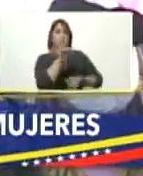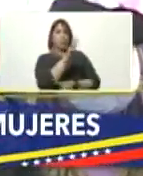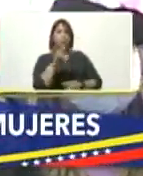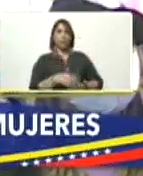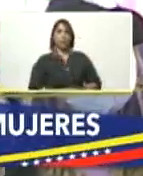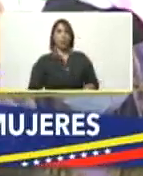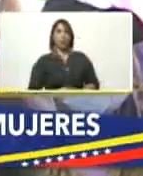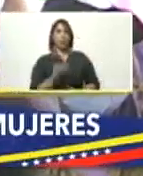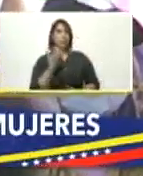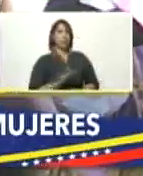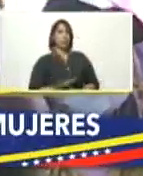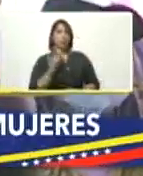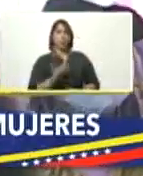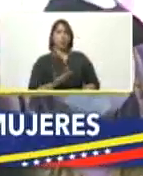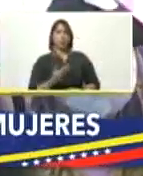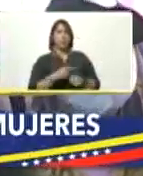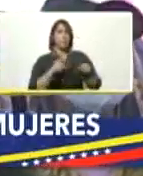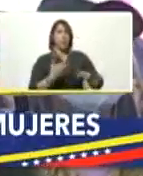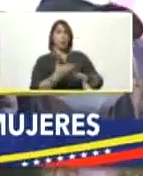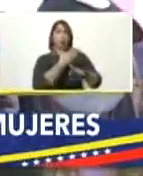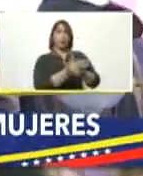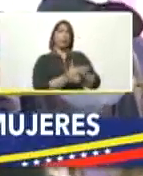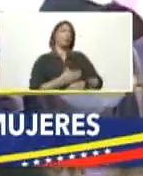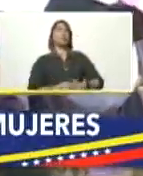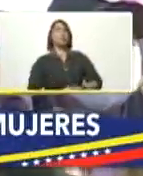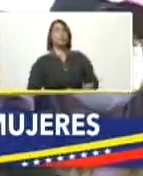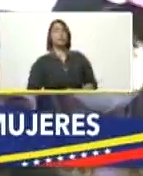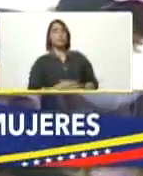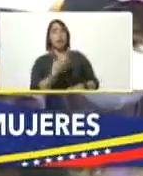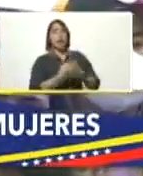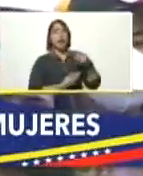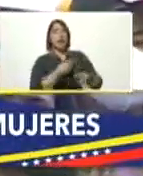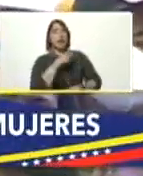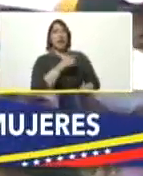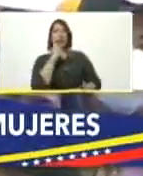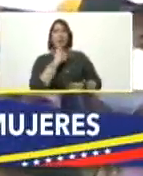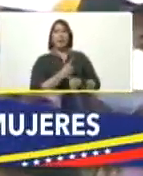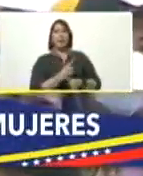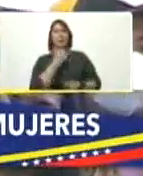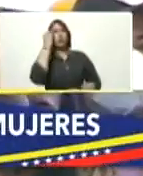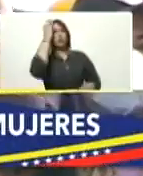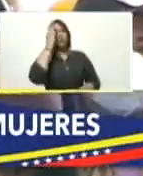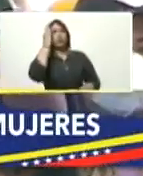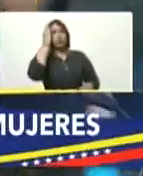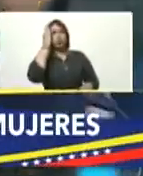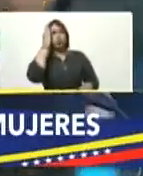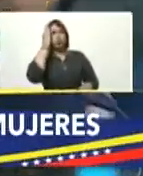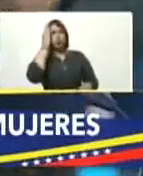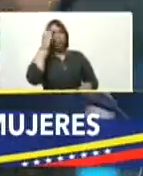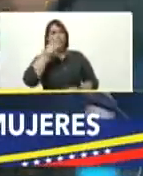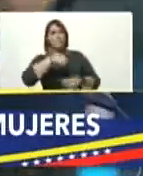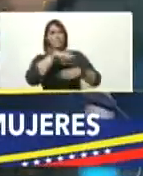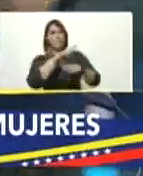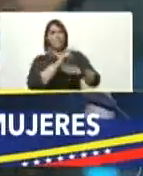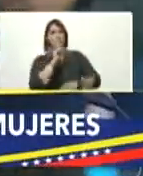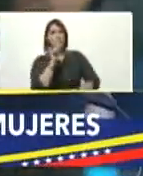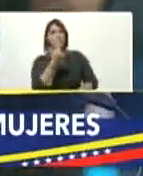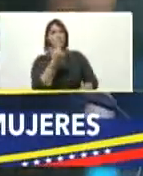Es importante, pero antes de hacer eso debemos tener conscientes que uno